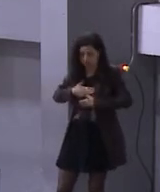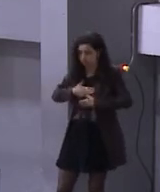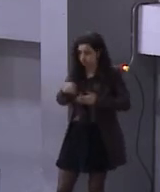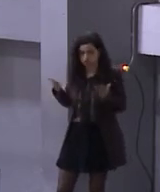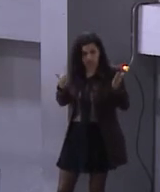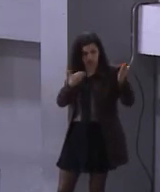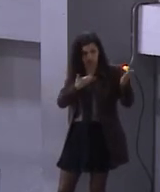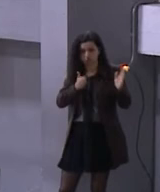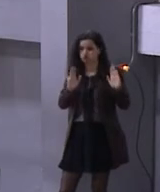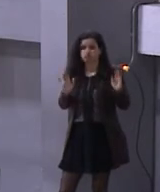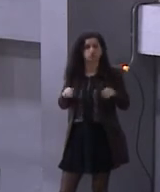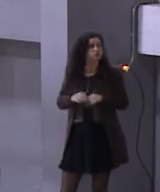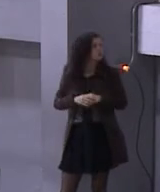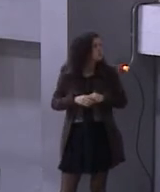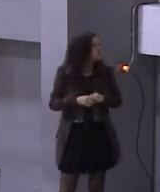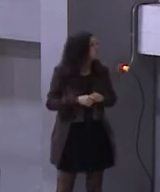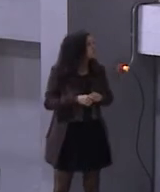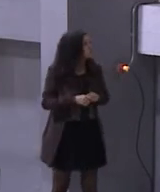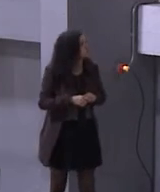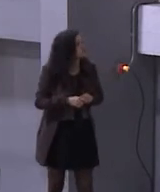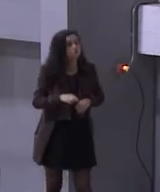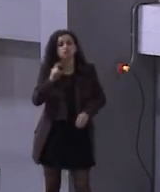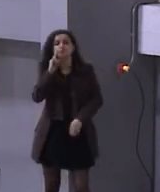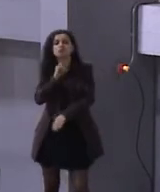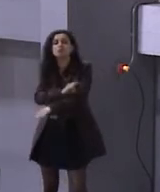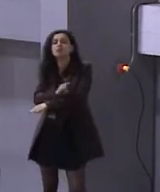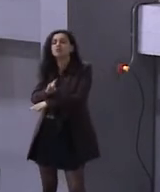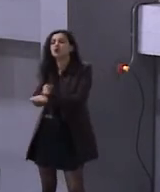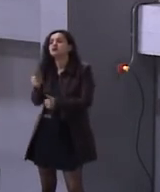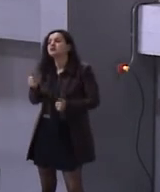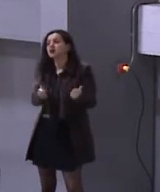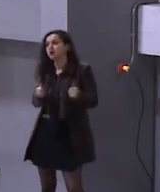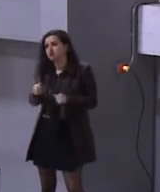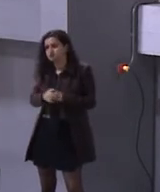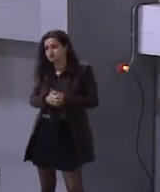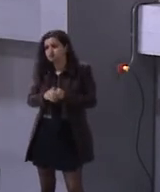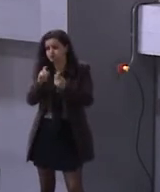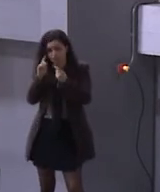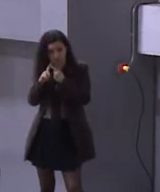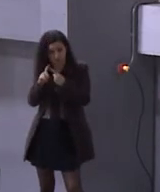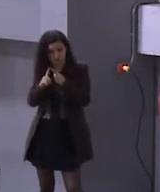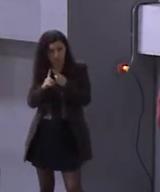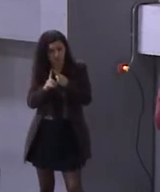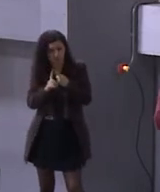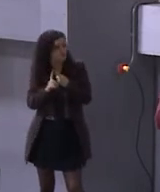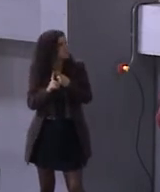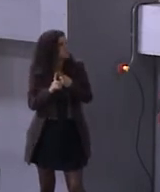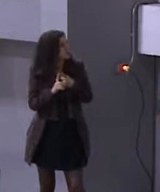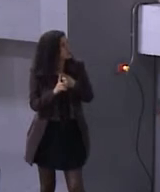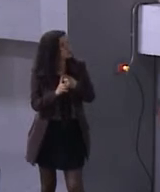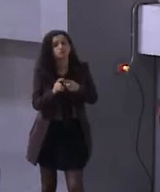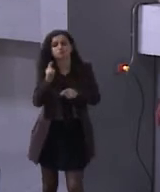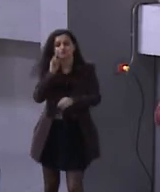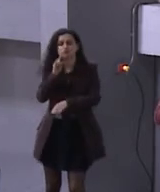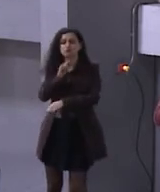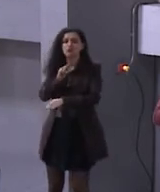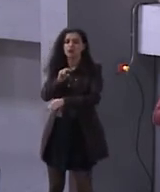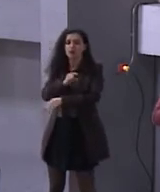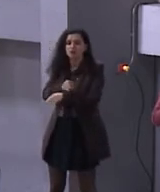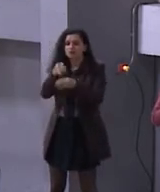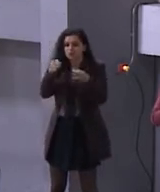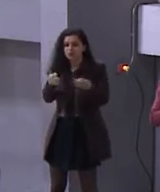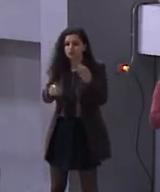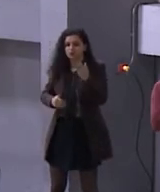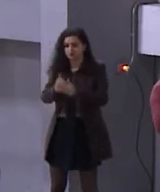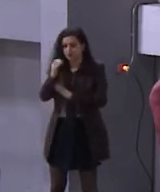la evidencia. ¿Cuáles son esas garantías? Entonces empezamos con las garantías que tienen que ver con las garantías académicas de volver a